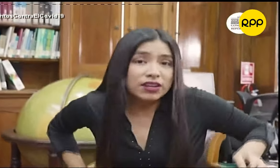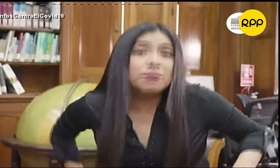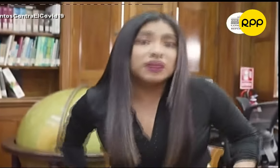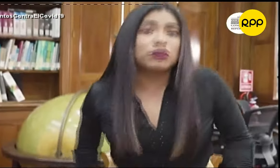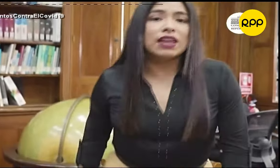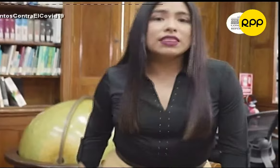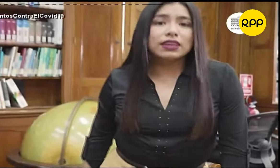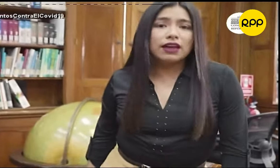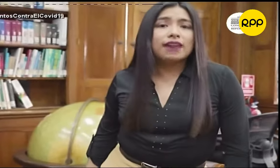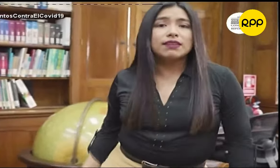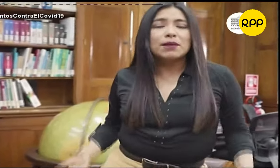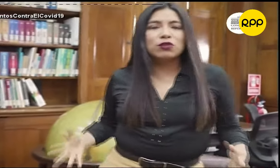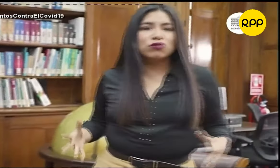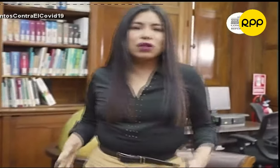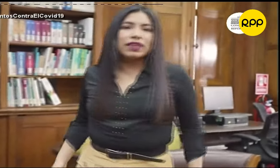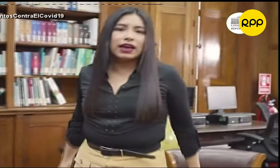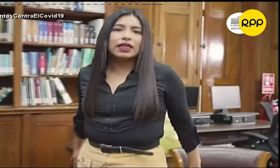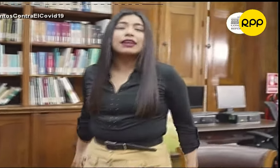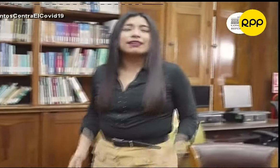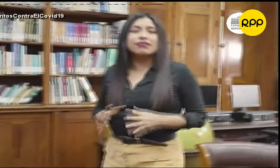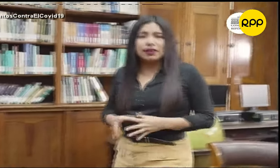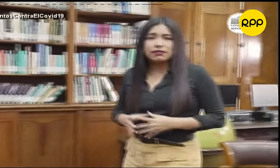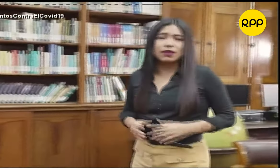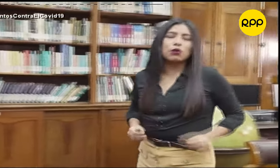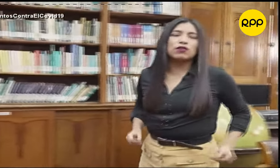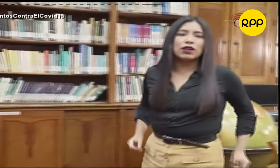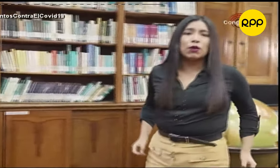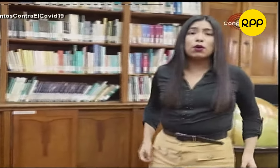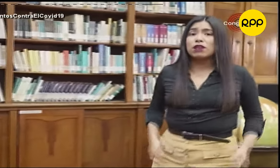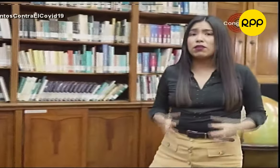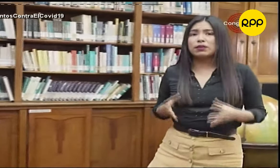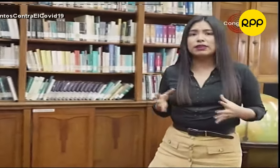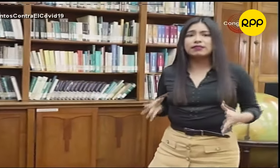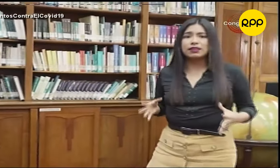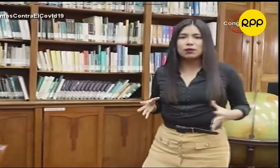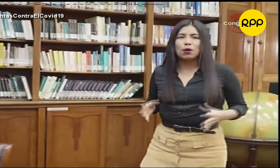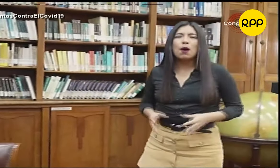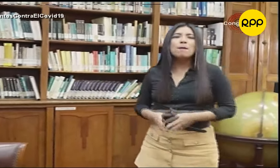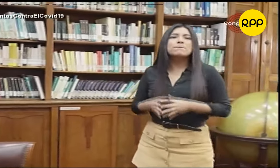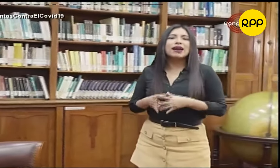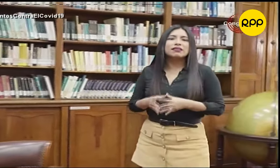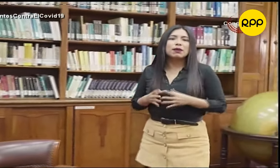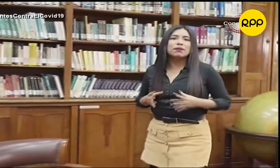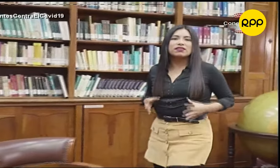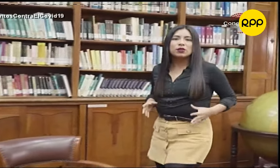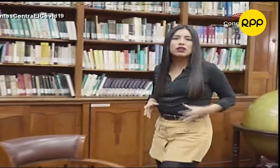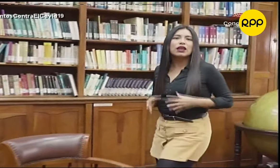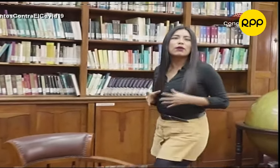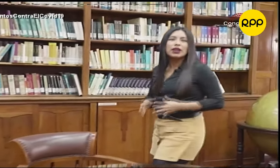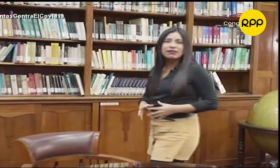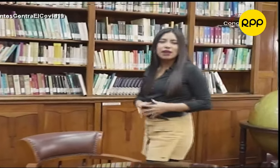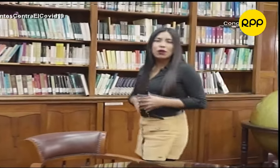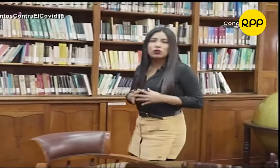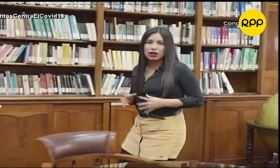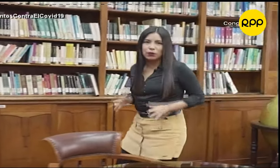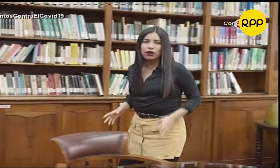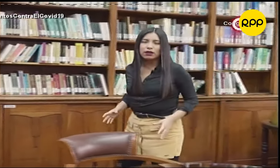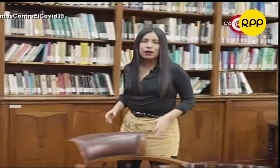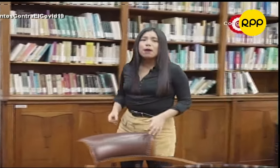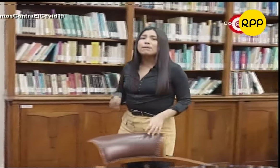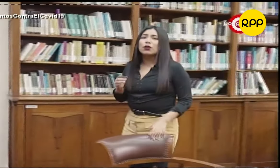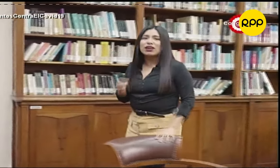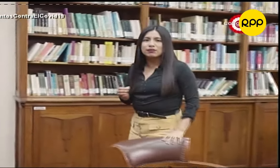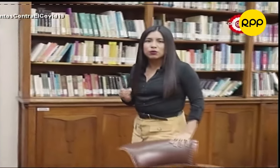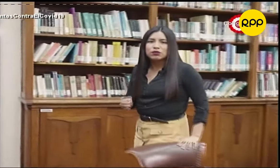Aunque suene impresionante, hace menos de una década recién se codificó el feminicidio, máxima expresión de la violencia contra la